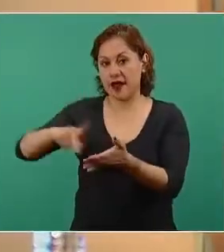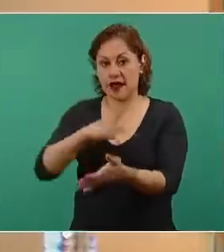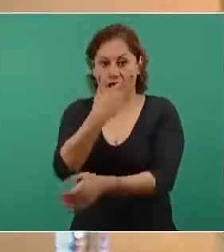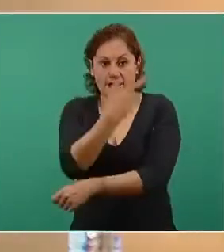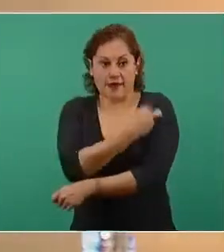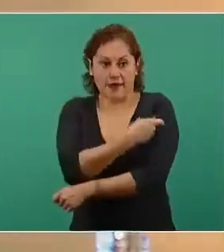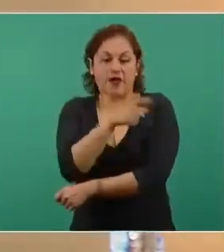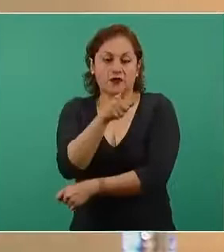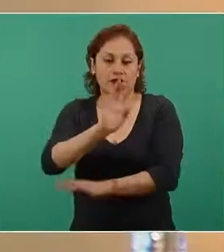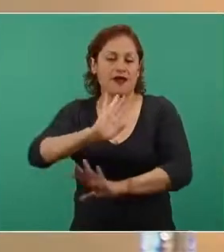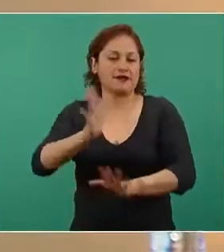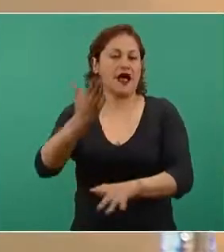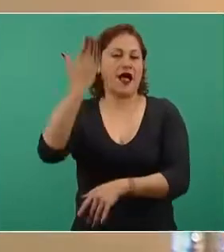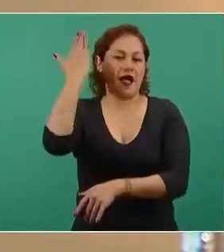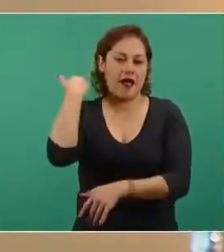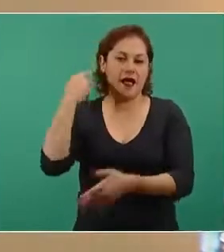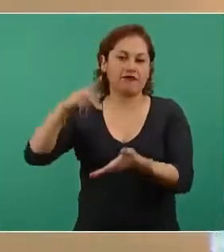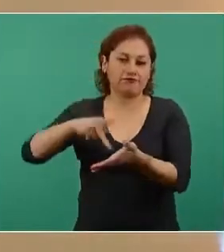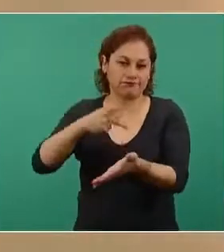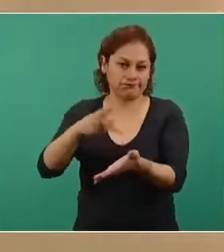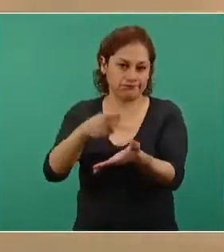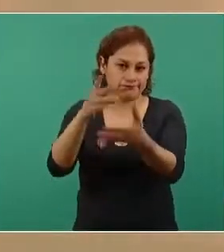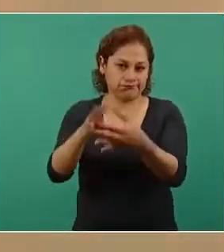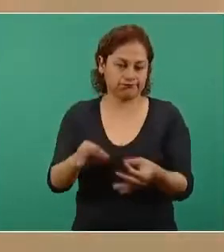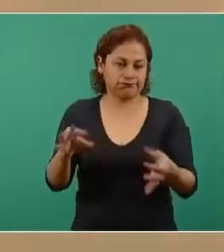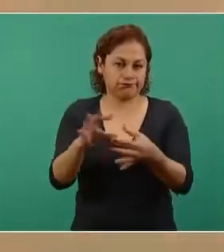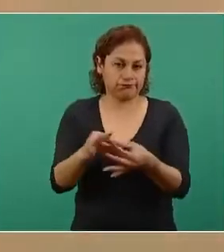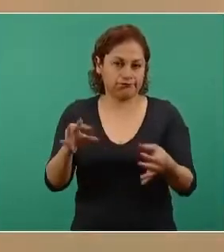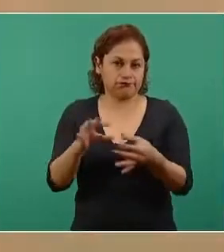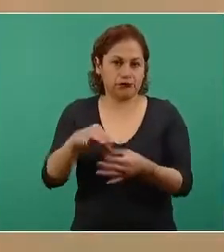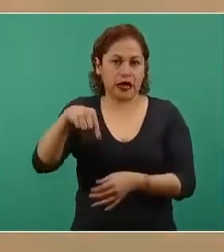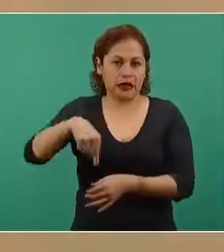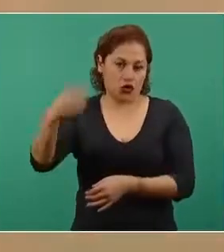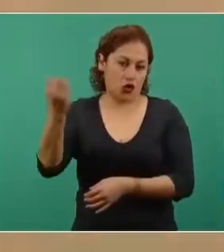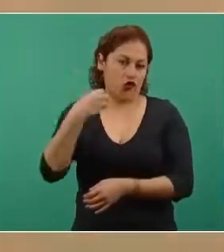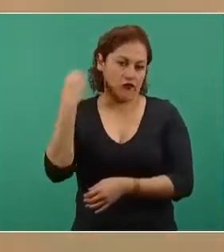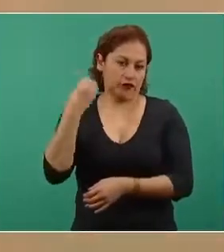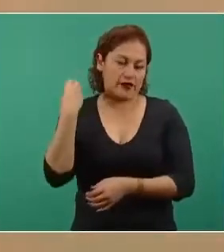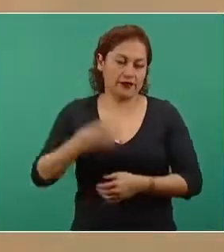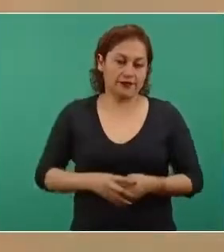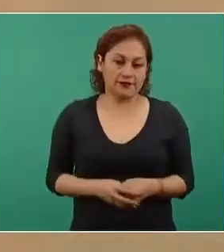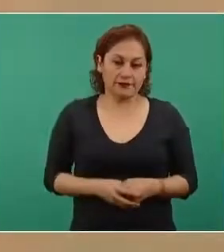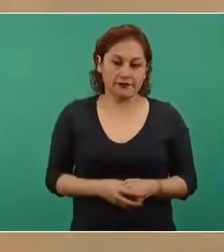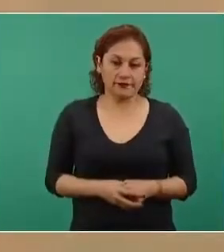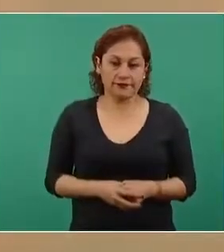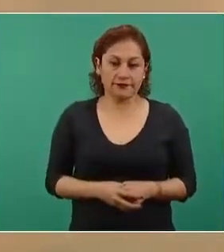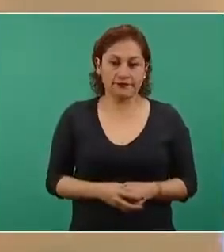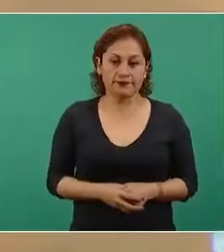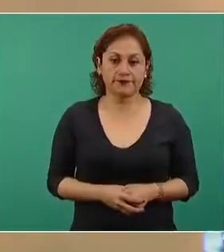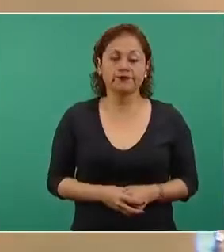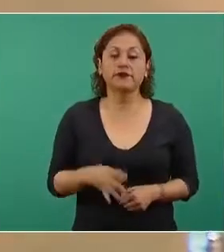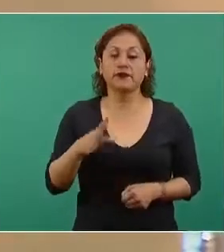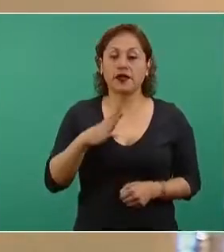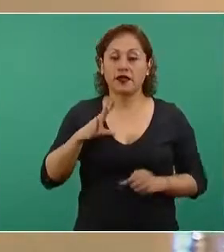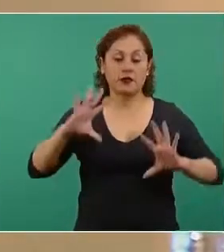la han manejado y se ha venido identificando en cada una de las conferencias, y pues tenemos un total de